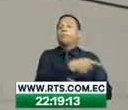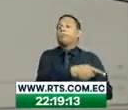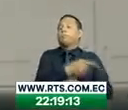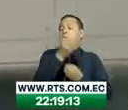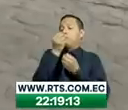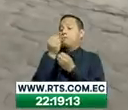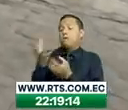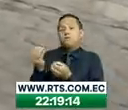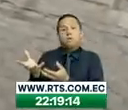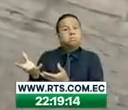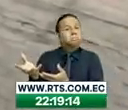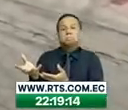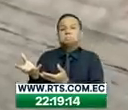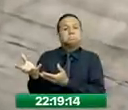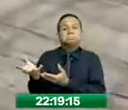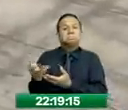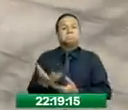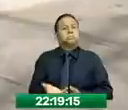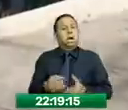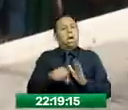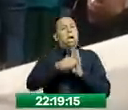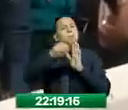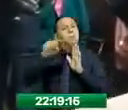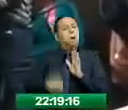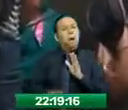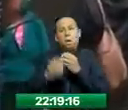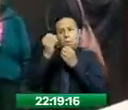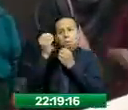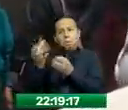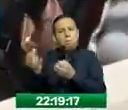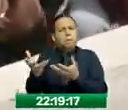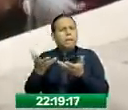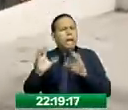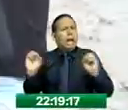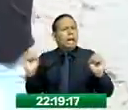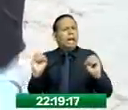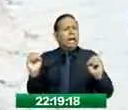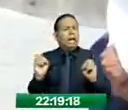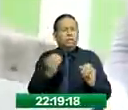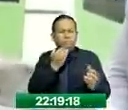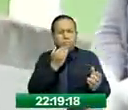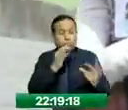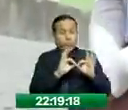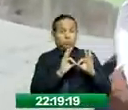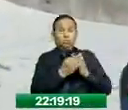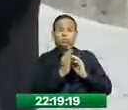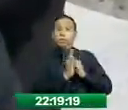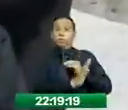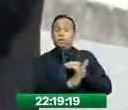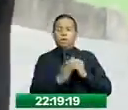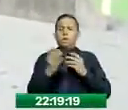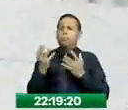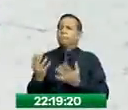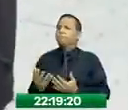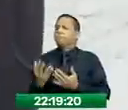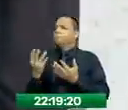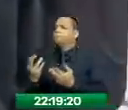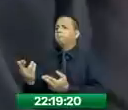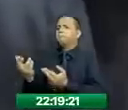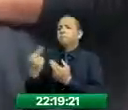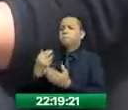sospechoso los abogados tampoco declararon a la prensa mientras tanto la familia sigue buscando respuestas